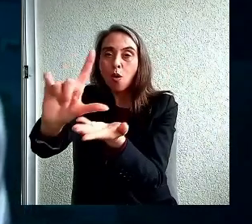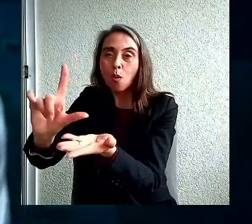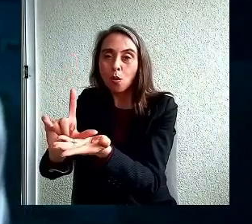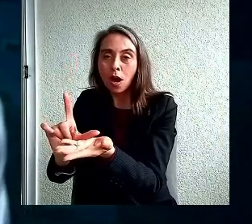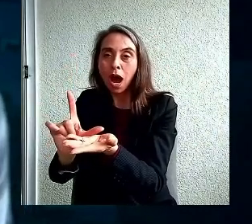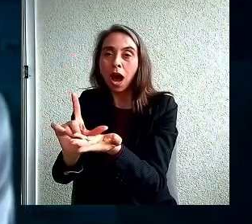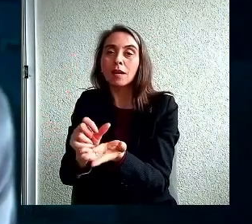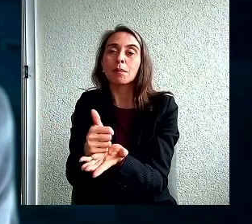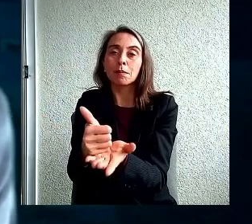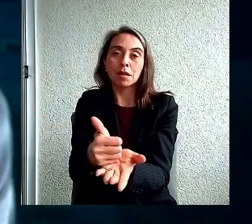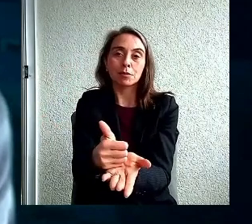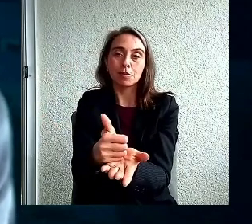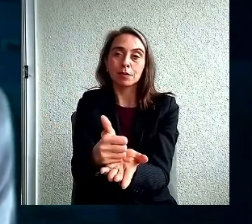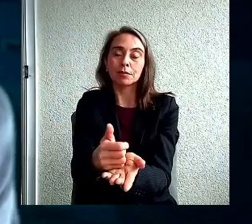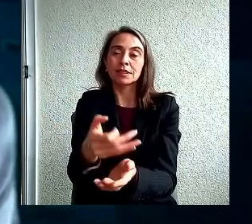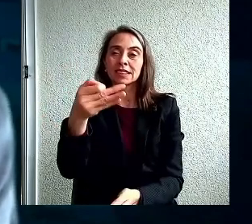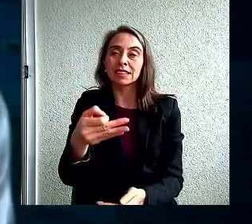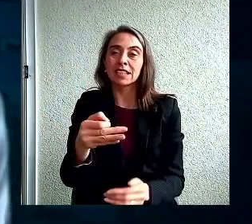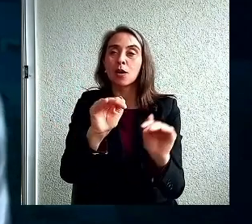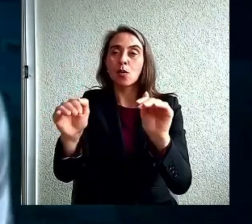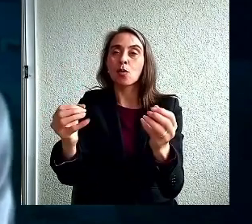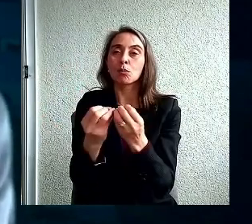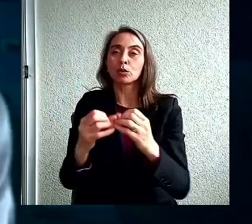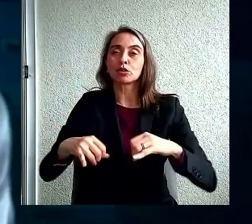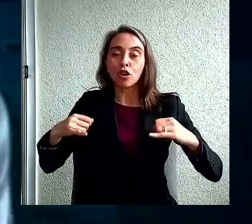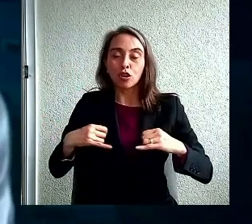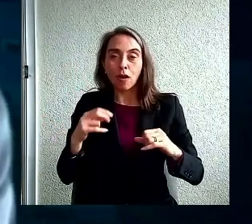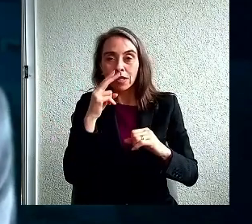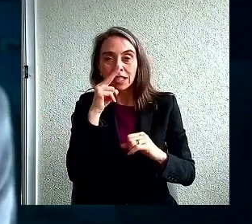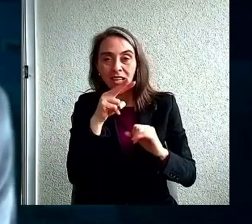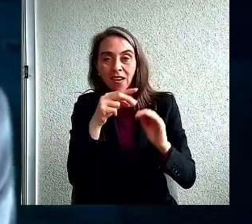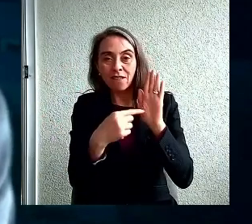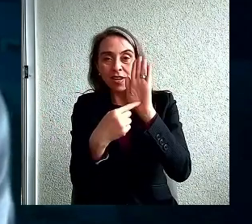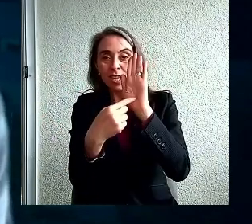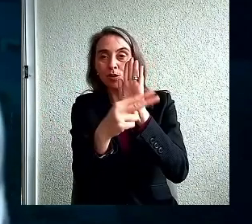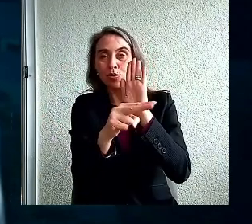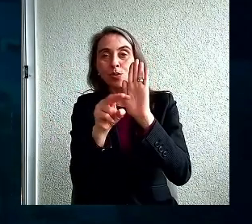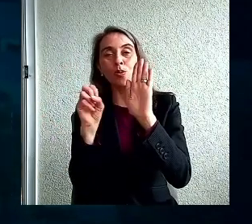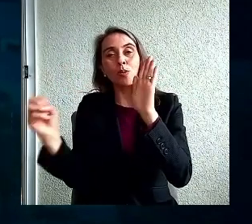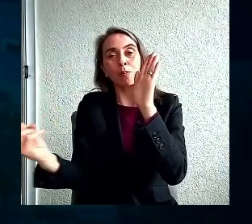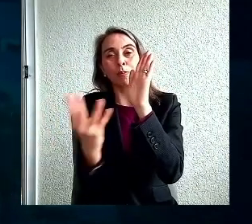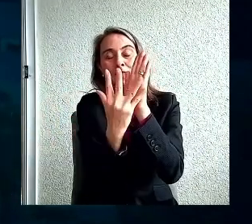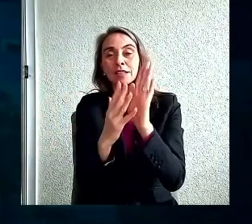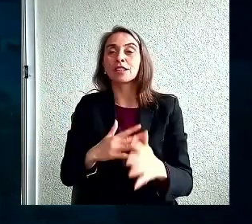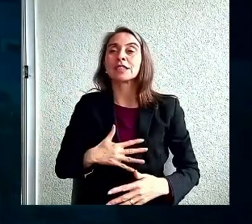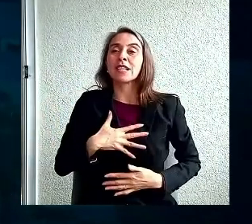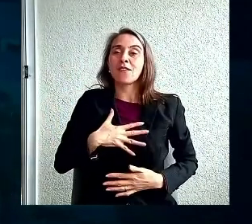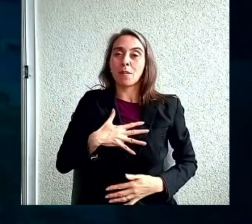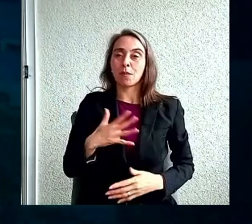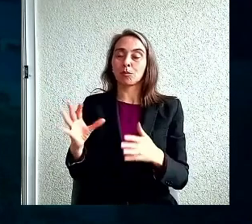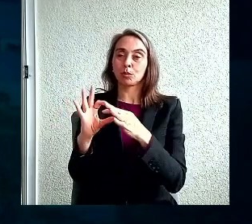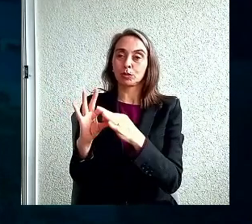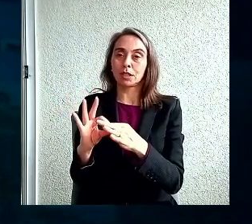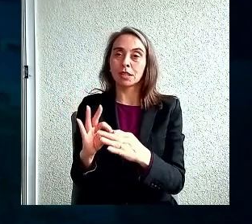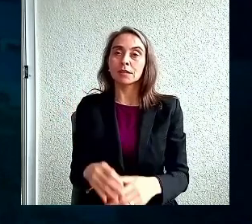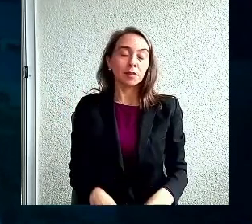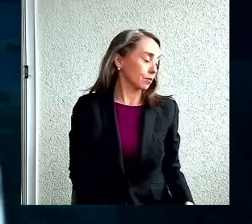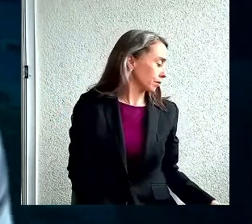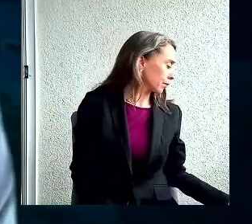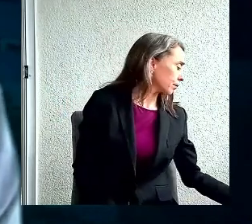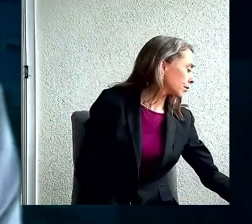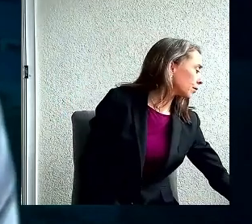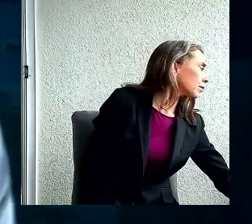Les comento que la siguiente presentación va a ser en inglés y hay traducción simultánea. La gente que nos está siguiendo por Zoom, existe un botón abajo